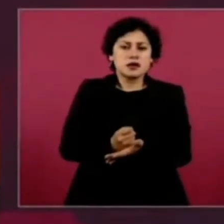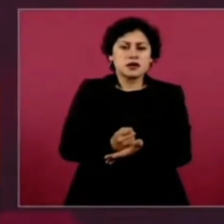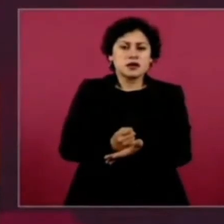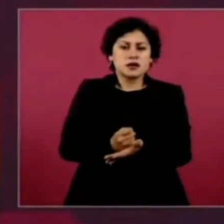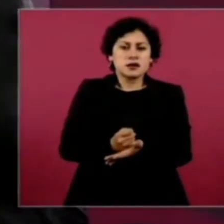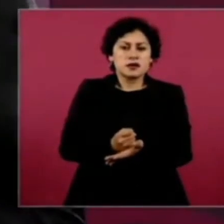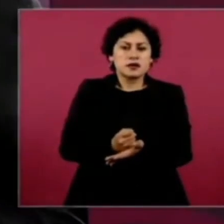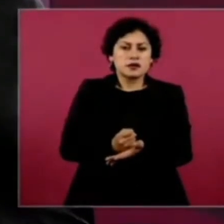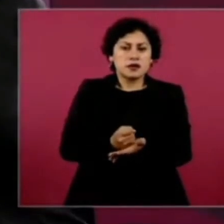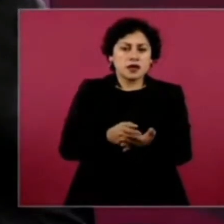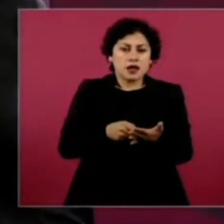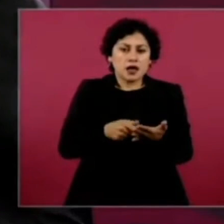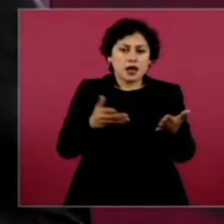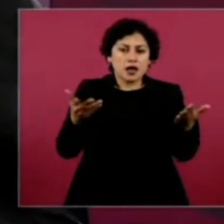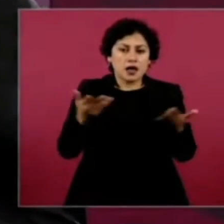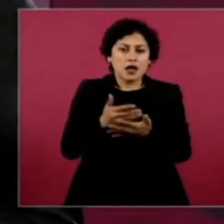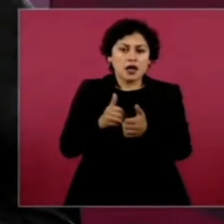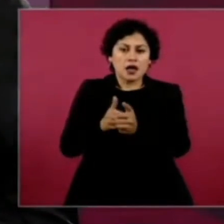ese retroceso